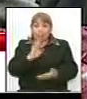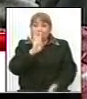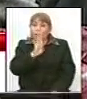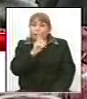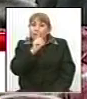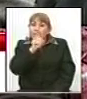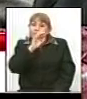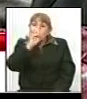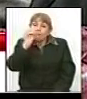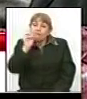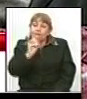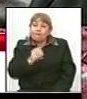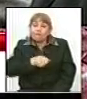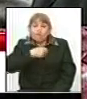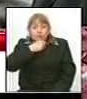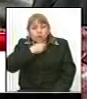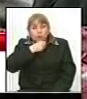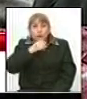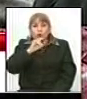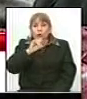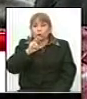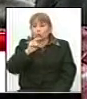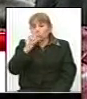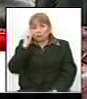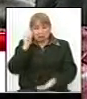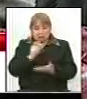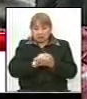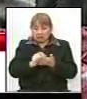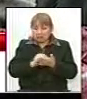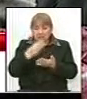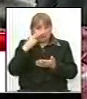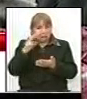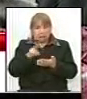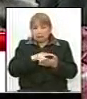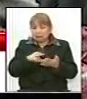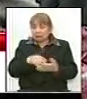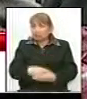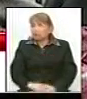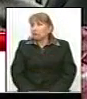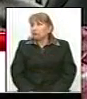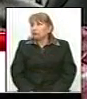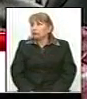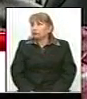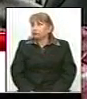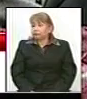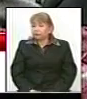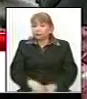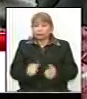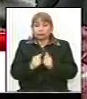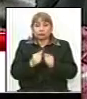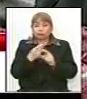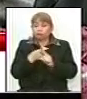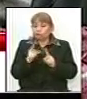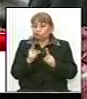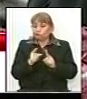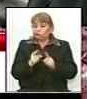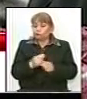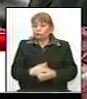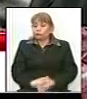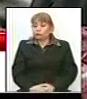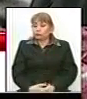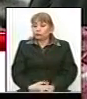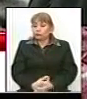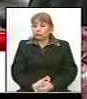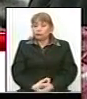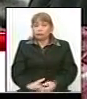41% del adulto mayor rural no sabe leer ni escribir. La siguiente. con una diferencia también en